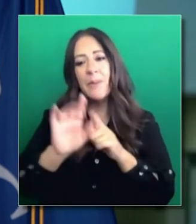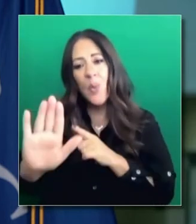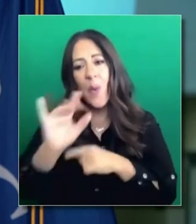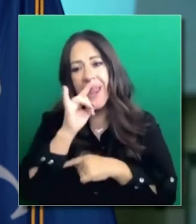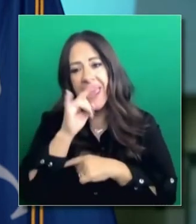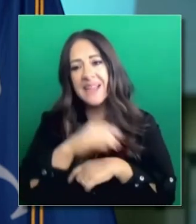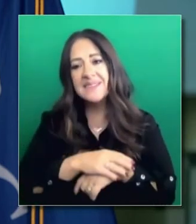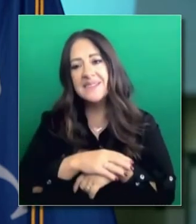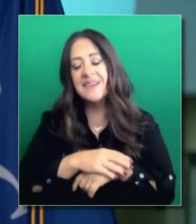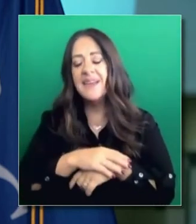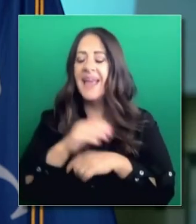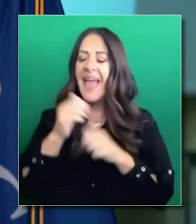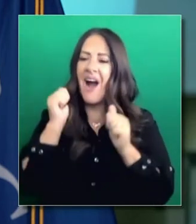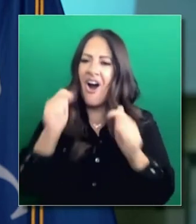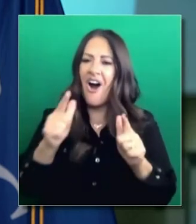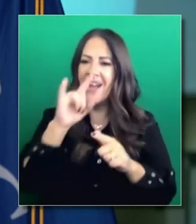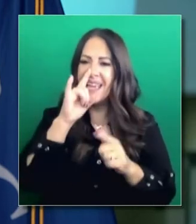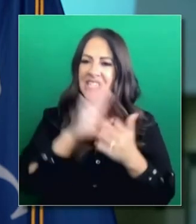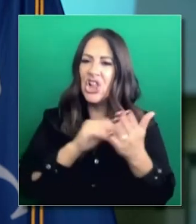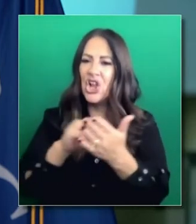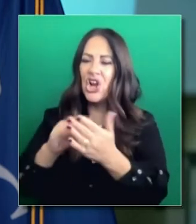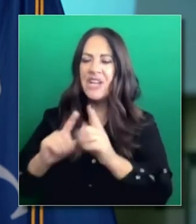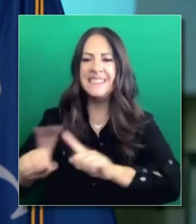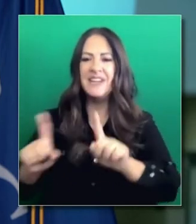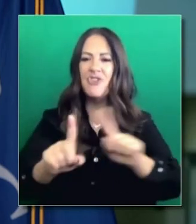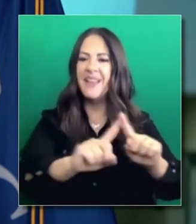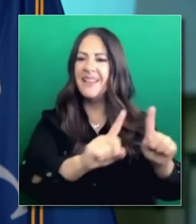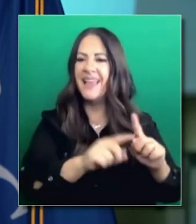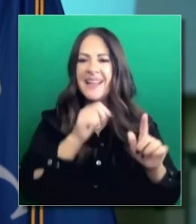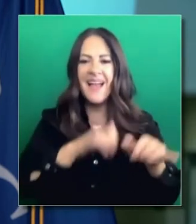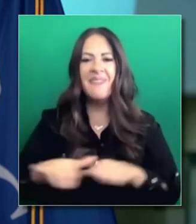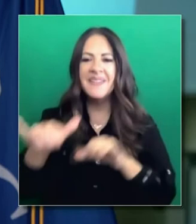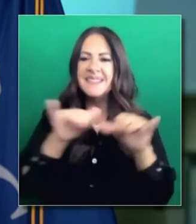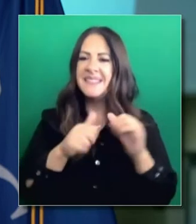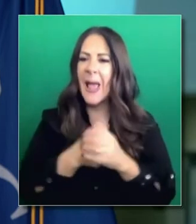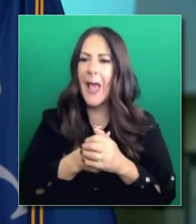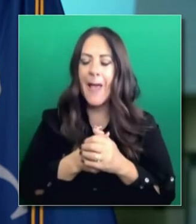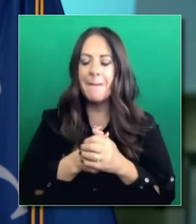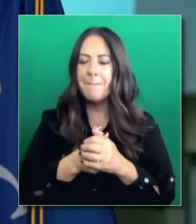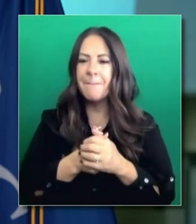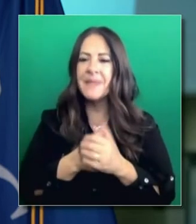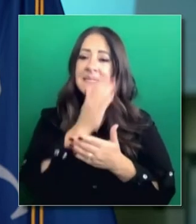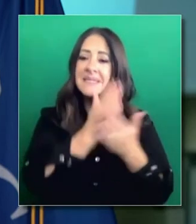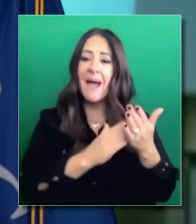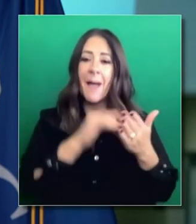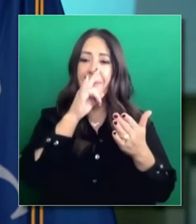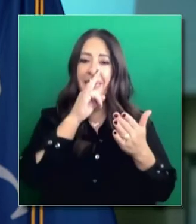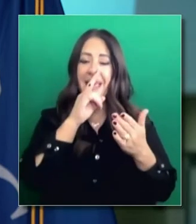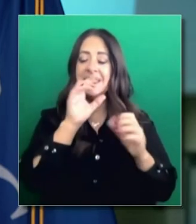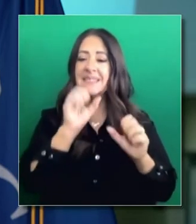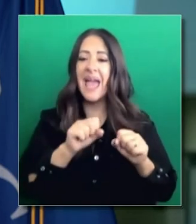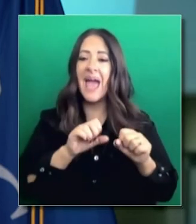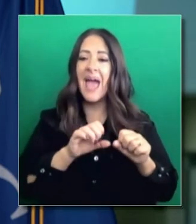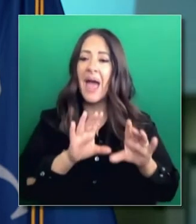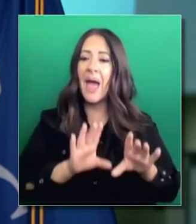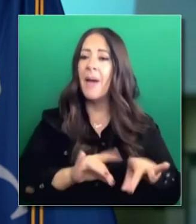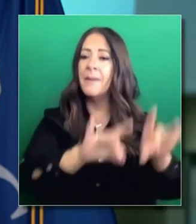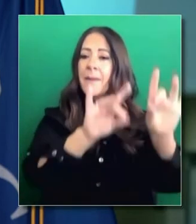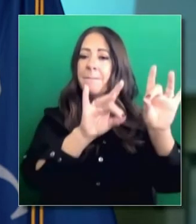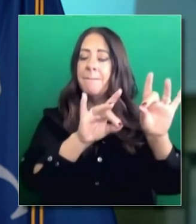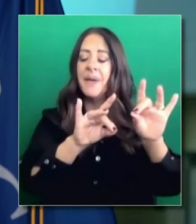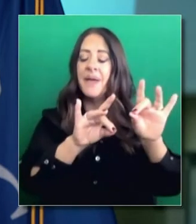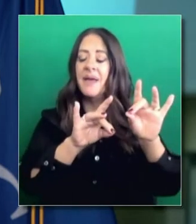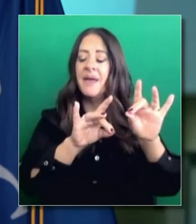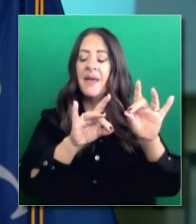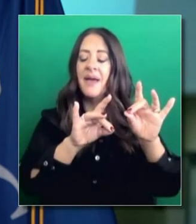usted, aprende a un paso distinto. Y lo fascinante, uno de mis hijos se dio cuenta que puede avanzar su aprendizaje en lugares